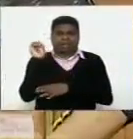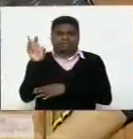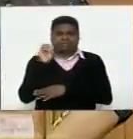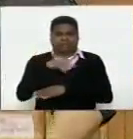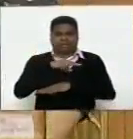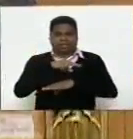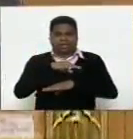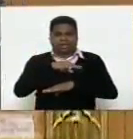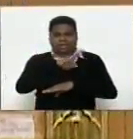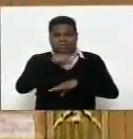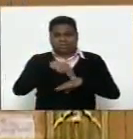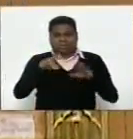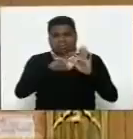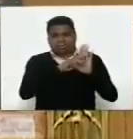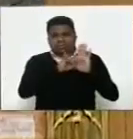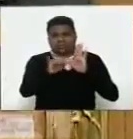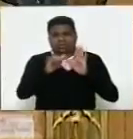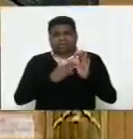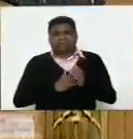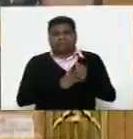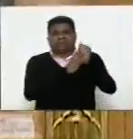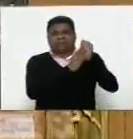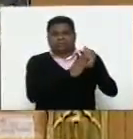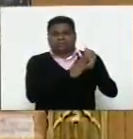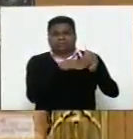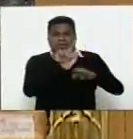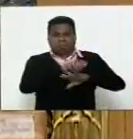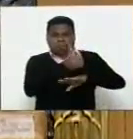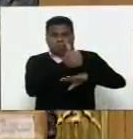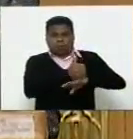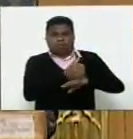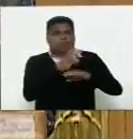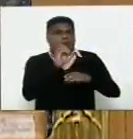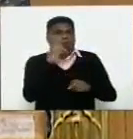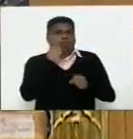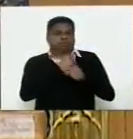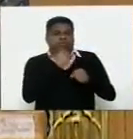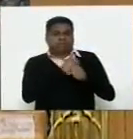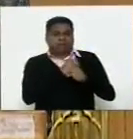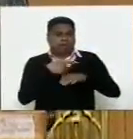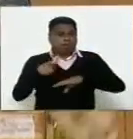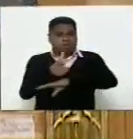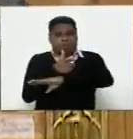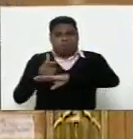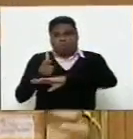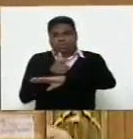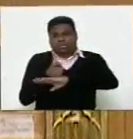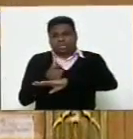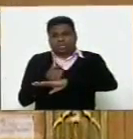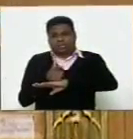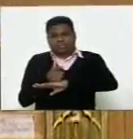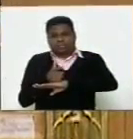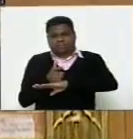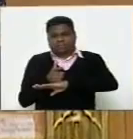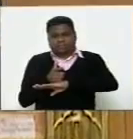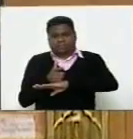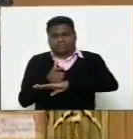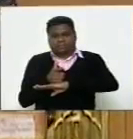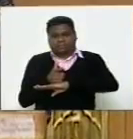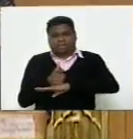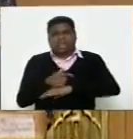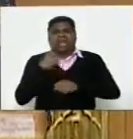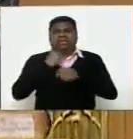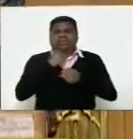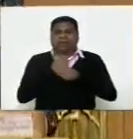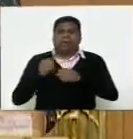Constituyente, en la dirección de los poderes o en los cargos públicos, es el papel en la comuna,